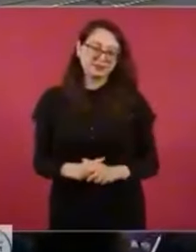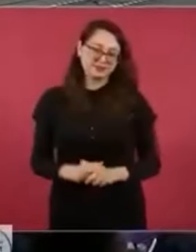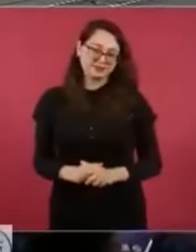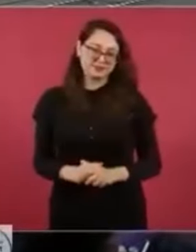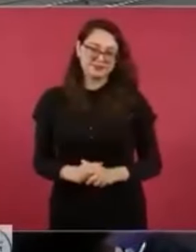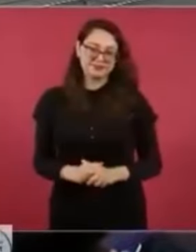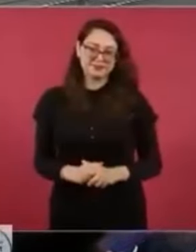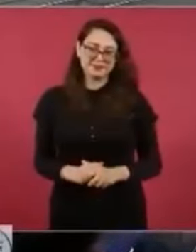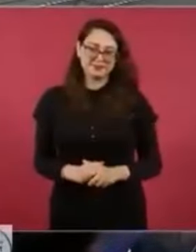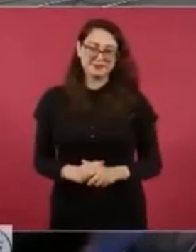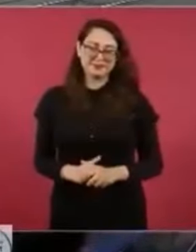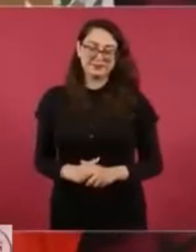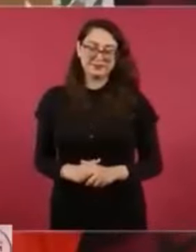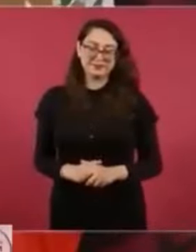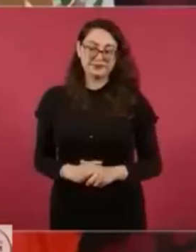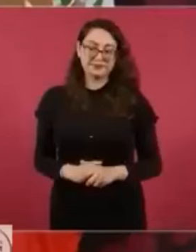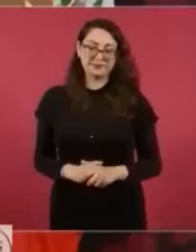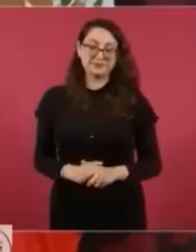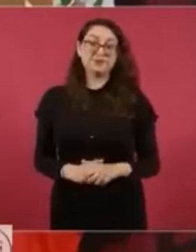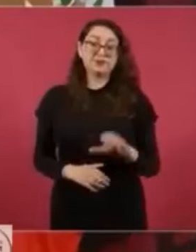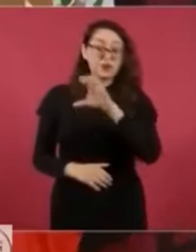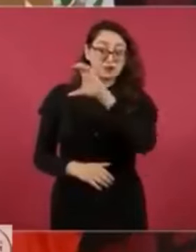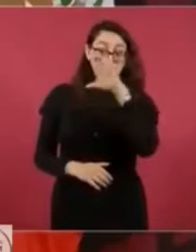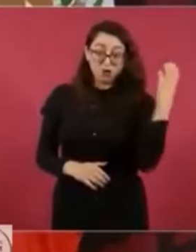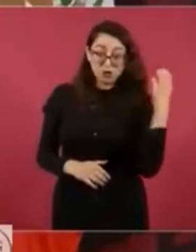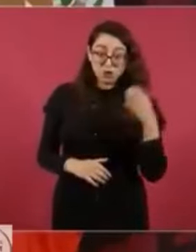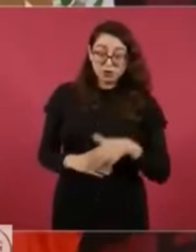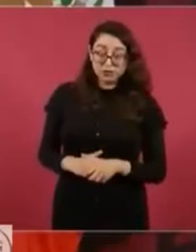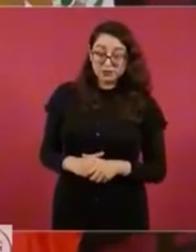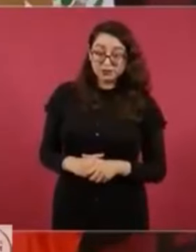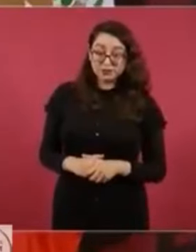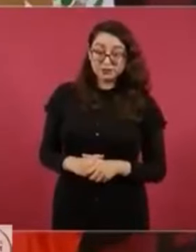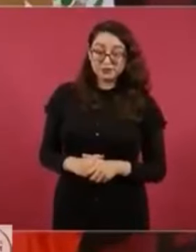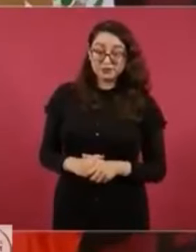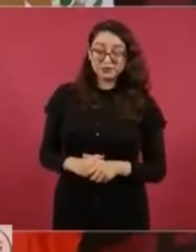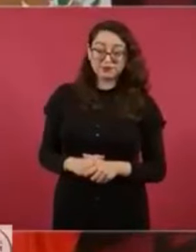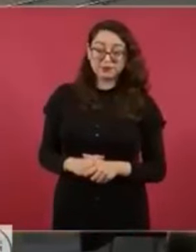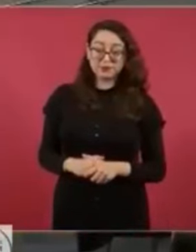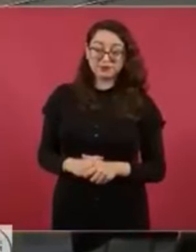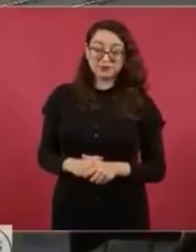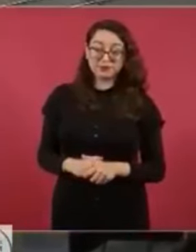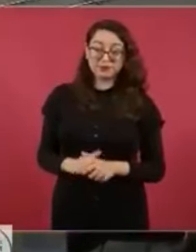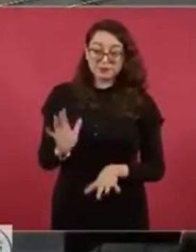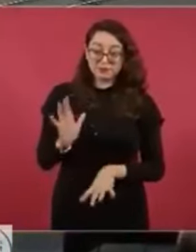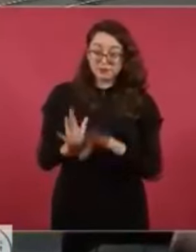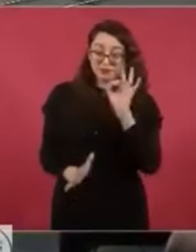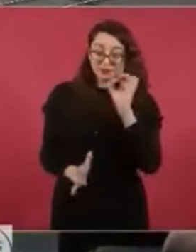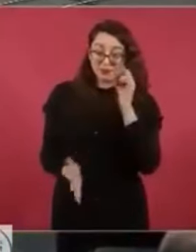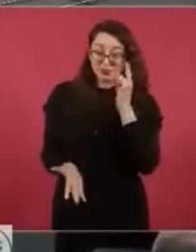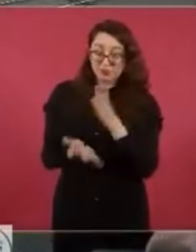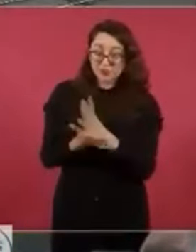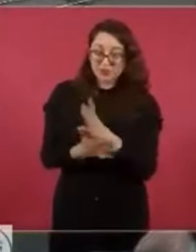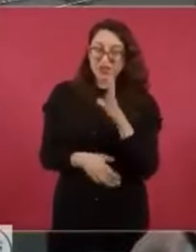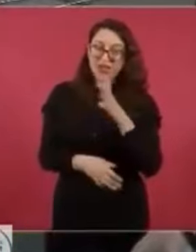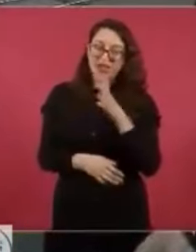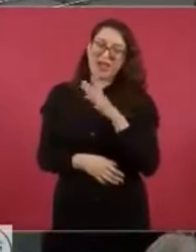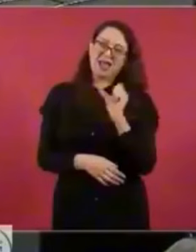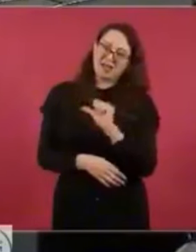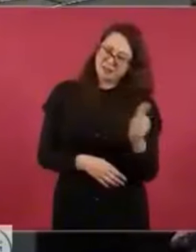partido Esa es la única foto que tienes es la foto del no es que hay otra